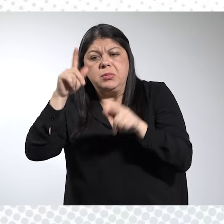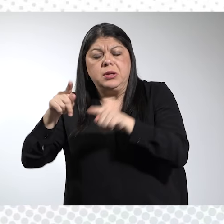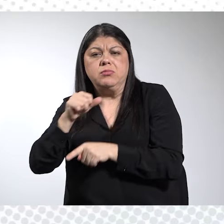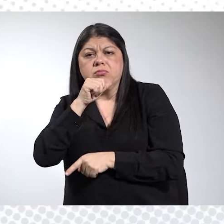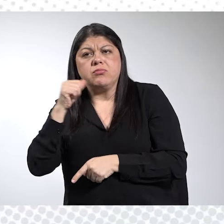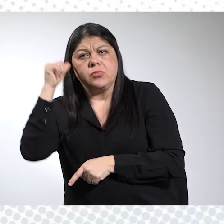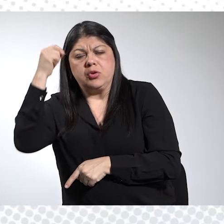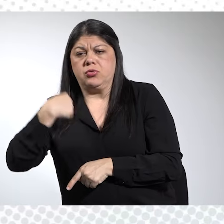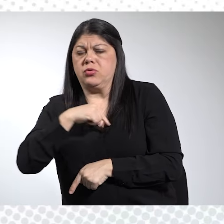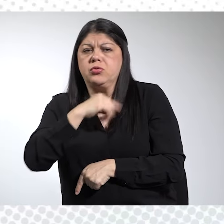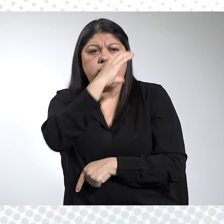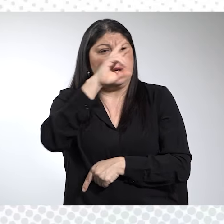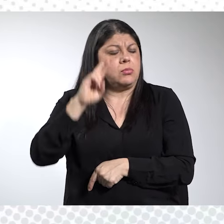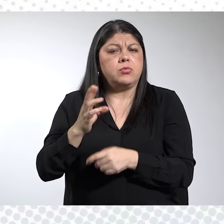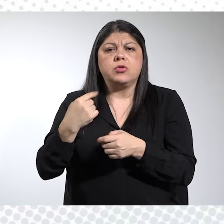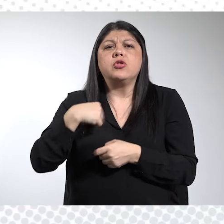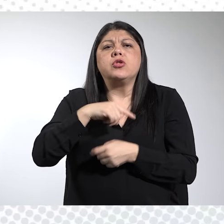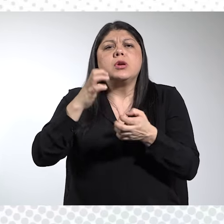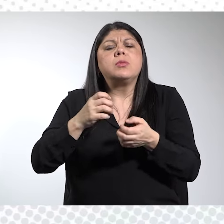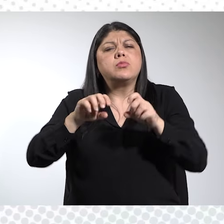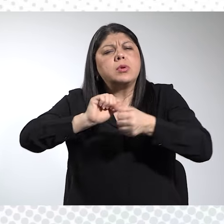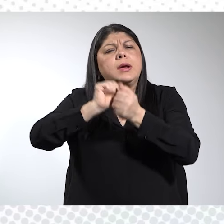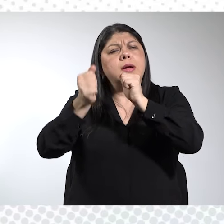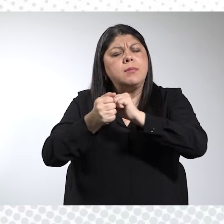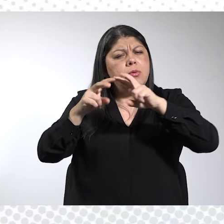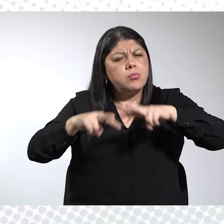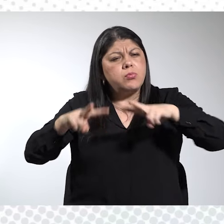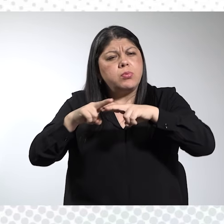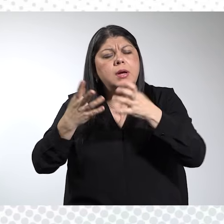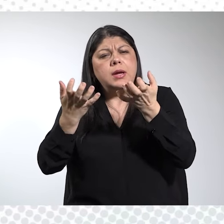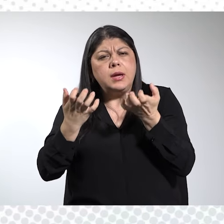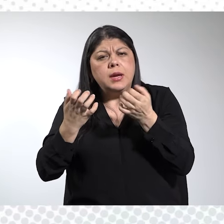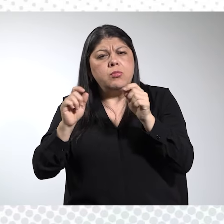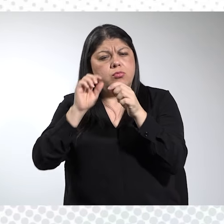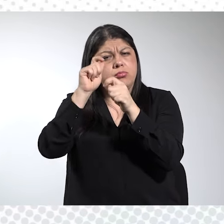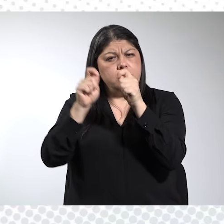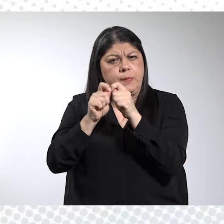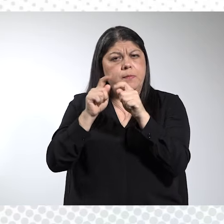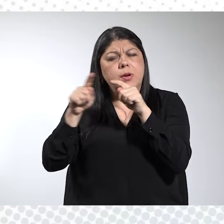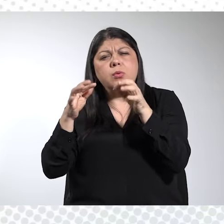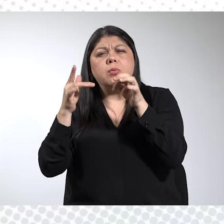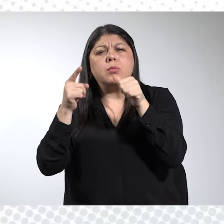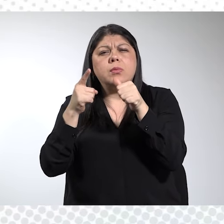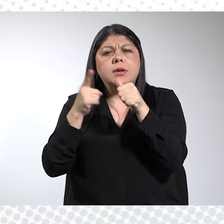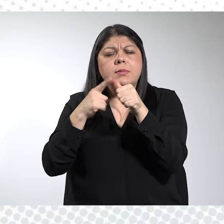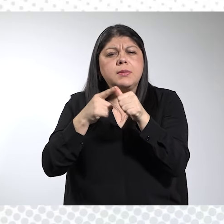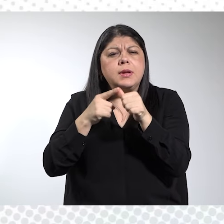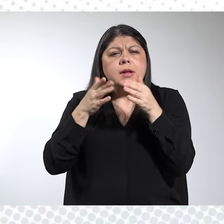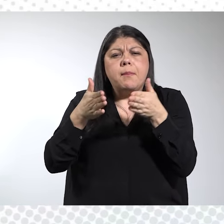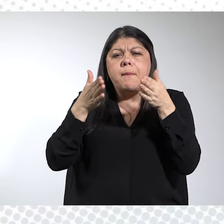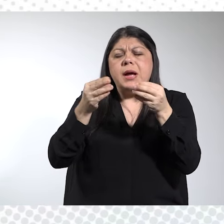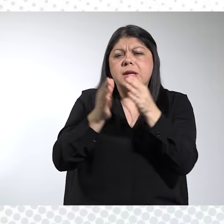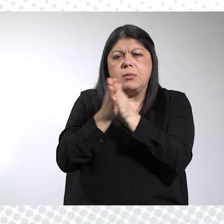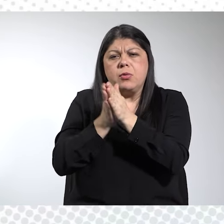estas personas. Esa no es la Costa Rica que queremos. Queremos revalorizarla, queremos concretarla y sobre todo